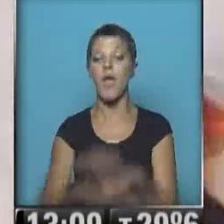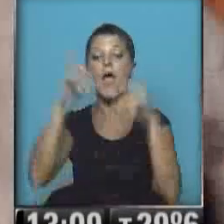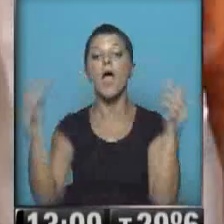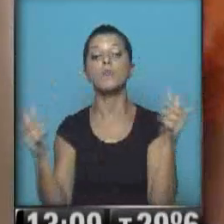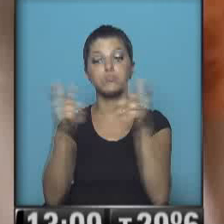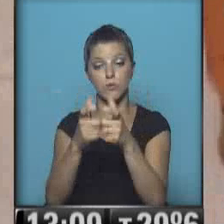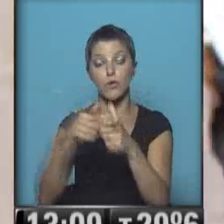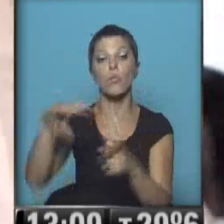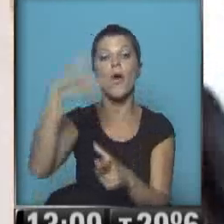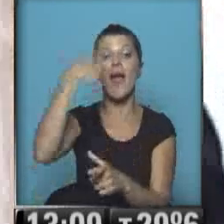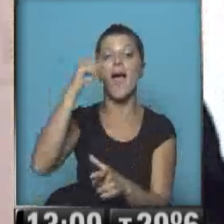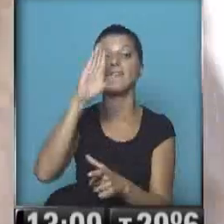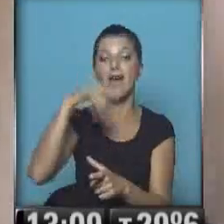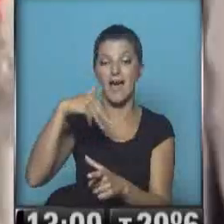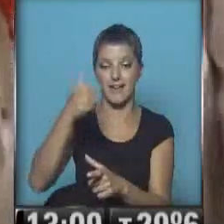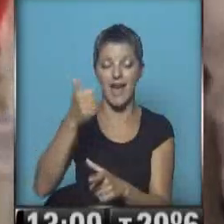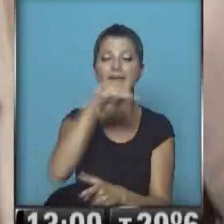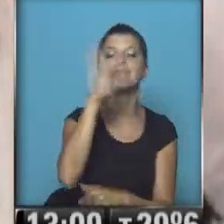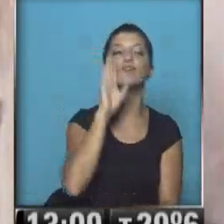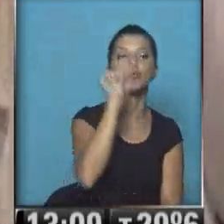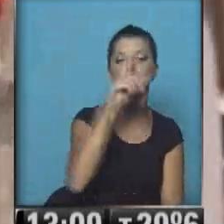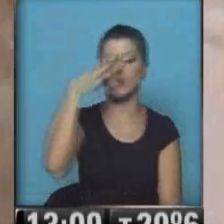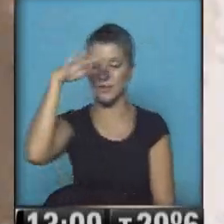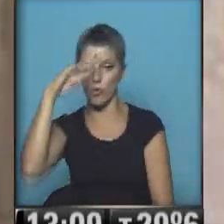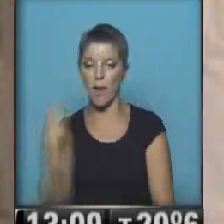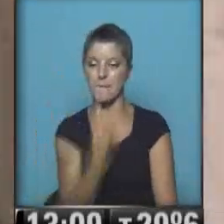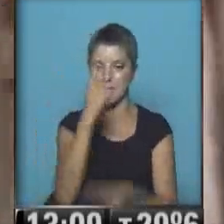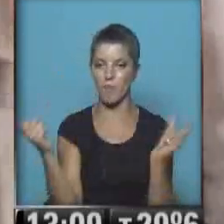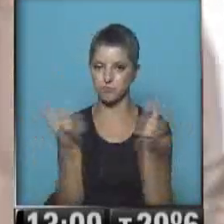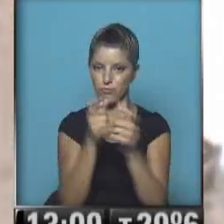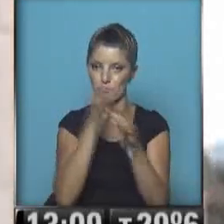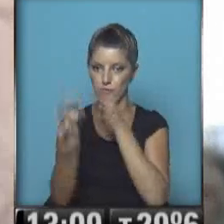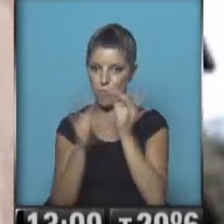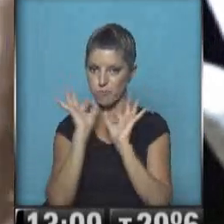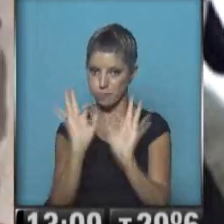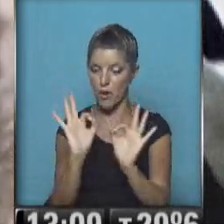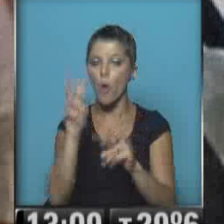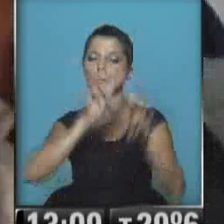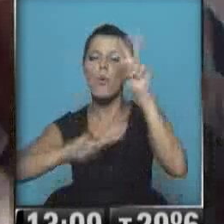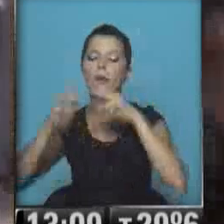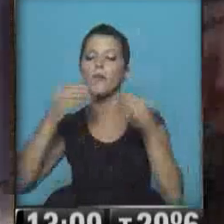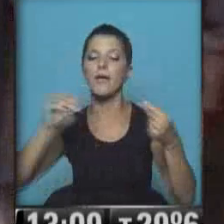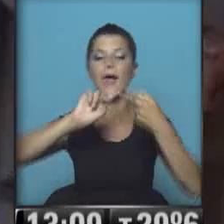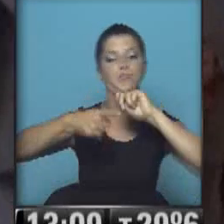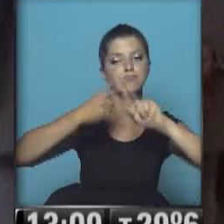Habana. Estados Unidos y Cuba completaron la primera ronda de negociaciones buscando recomponer sus relaciones